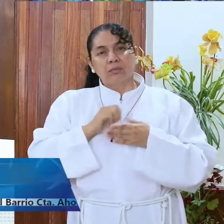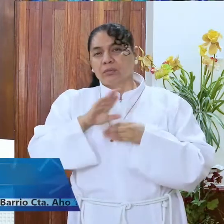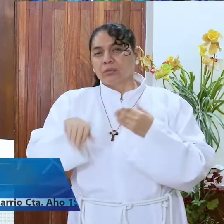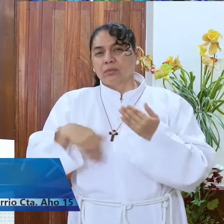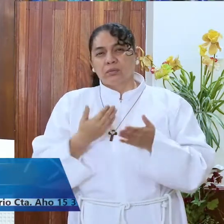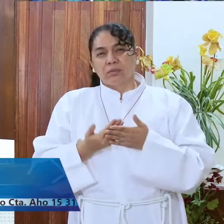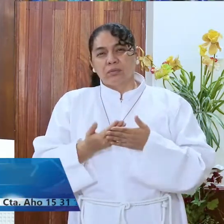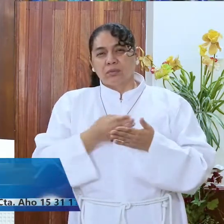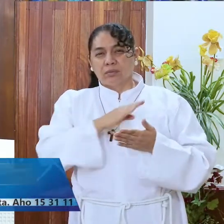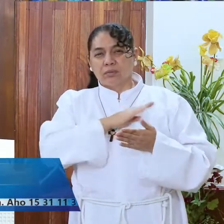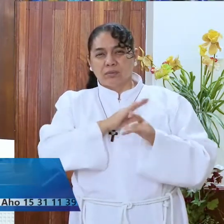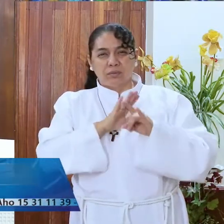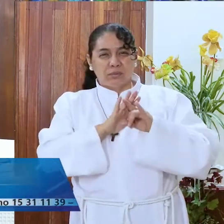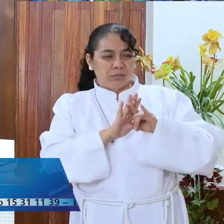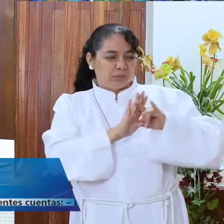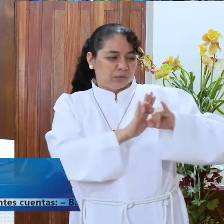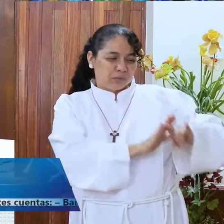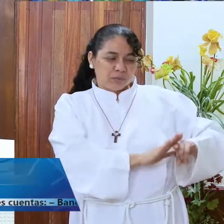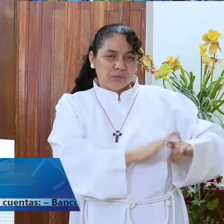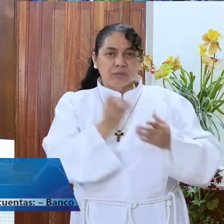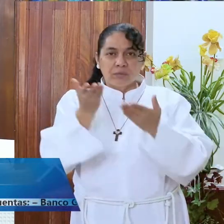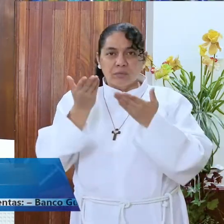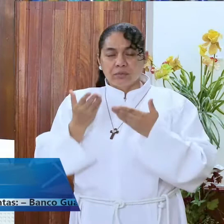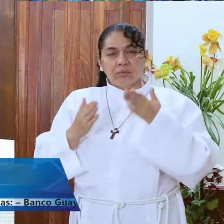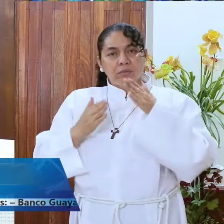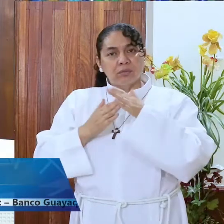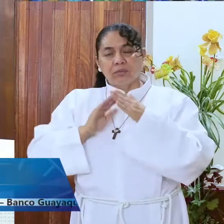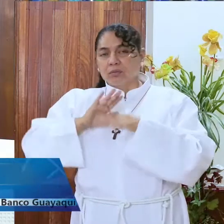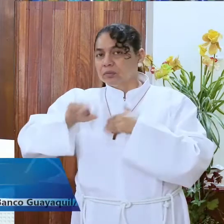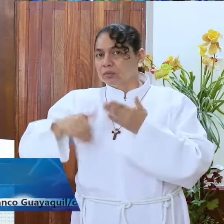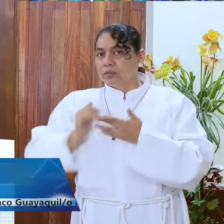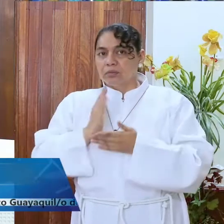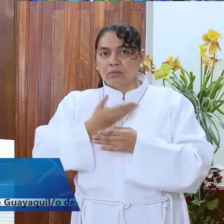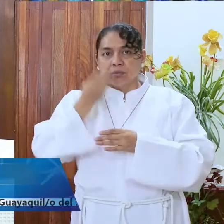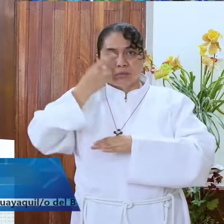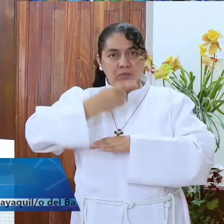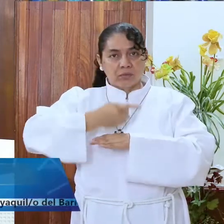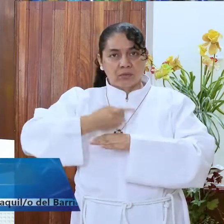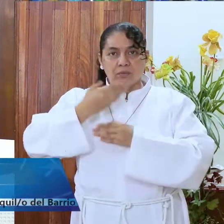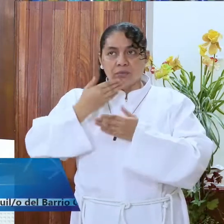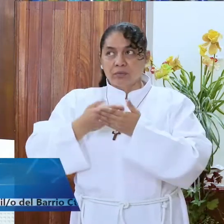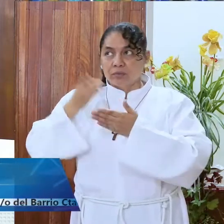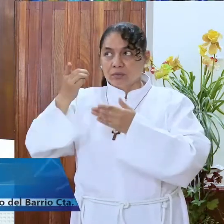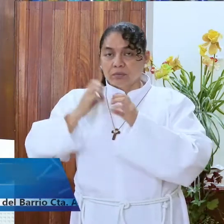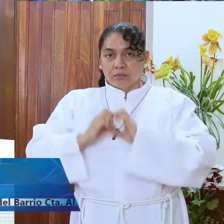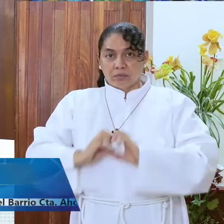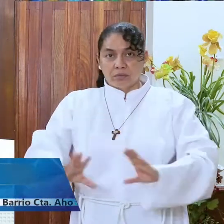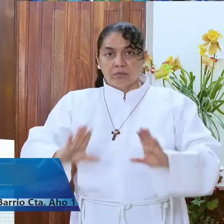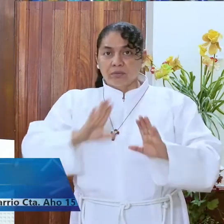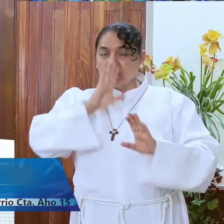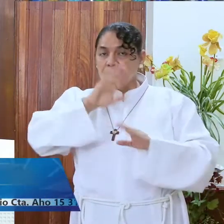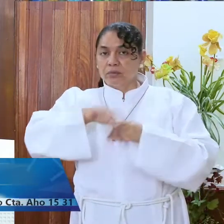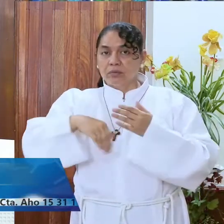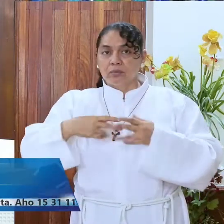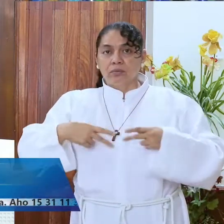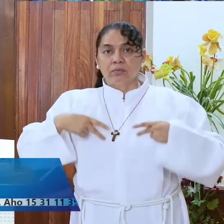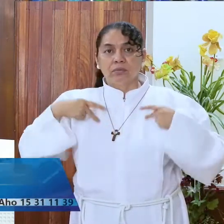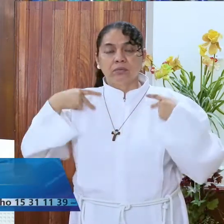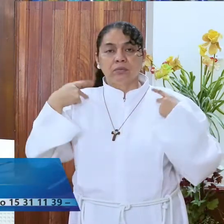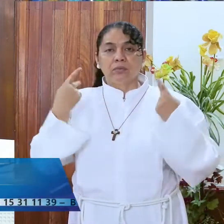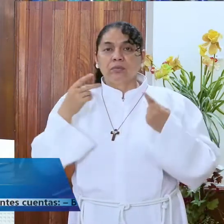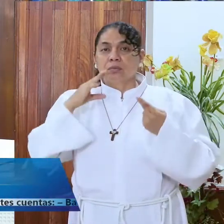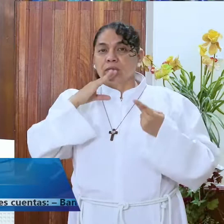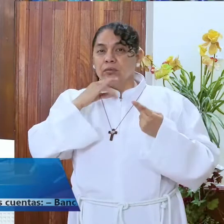señor y concédenos la paz de nuestros días para que ayudados por tu misericordia vivamos siempre libres de